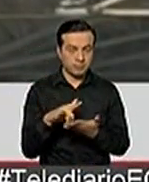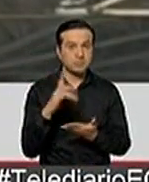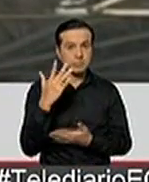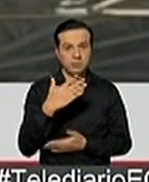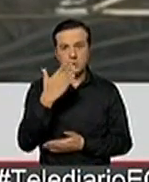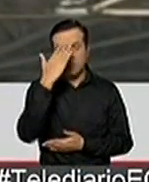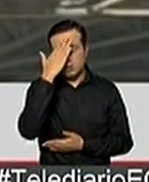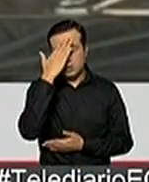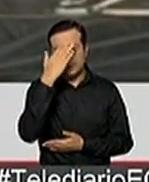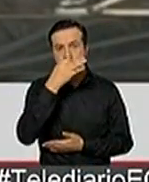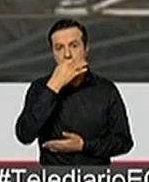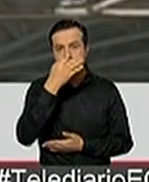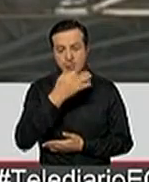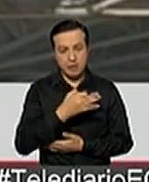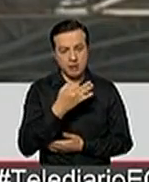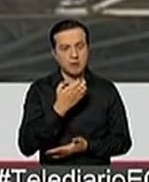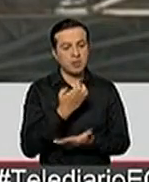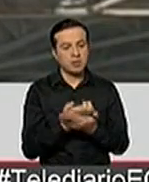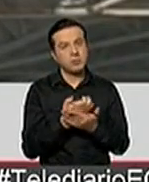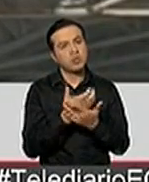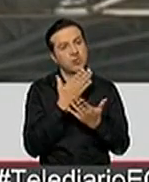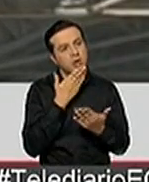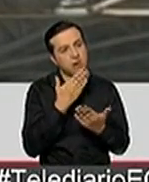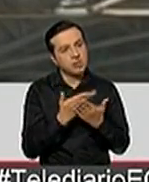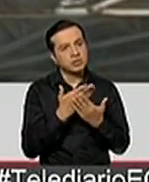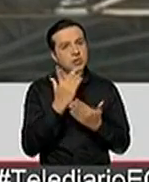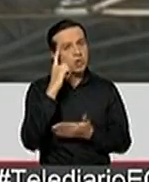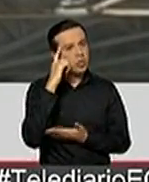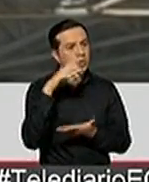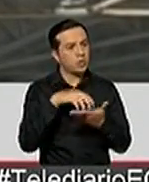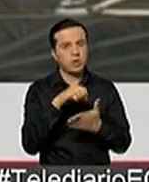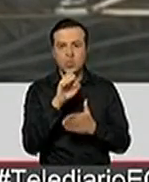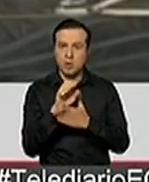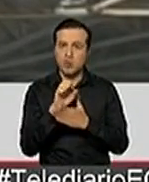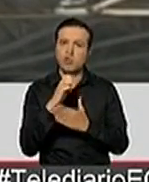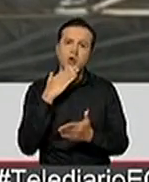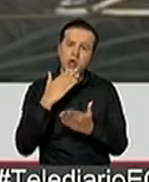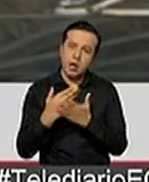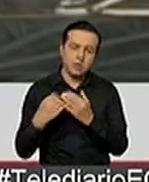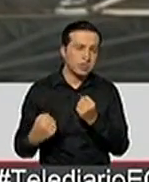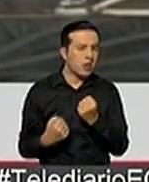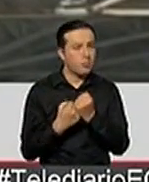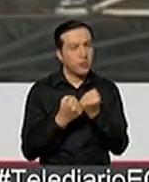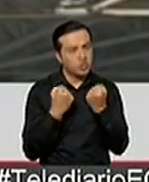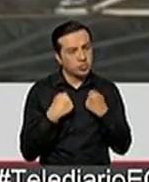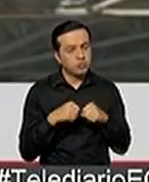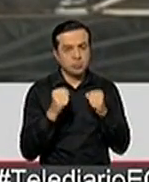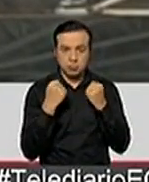realidad económica, aprecia el esfuerzo que el Gobierno Nacional ha hecho al